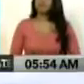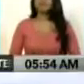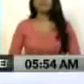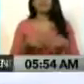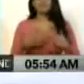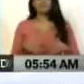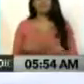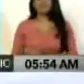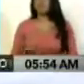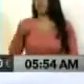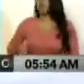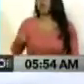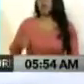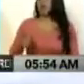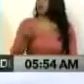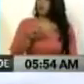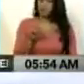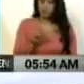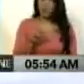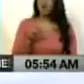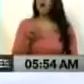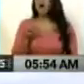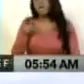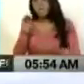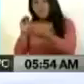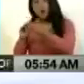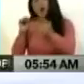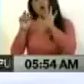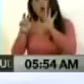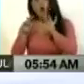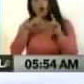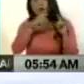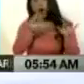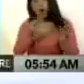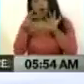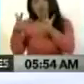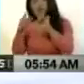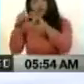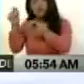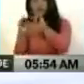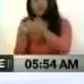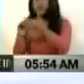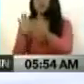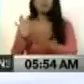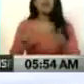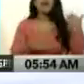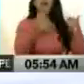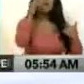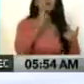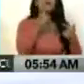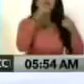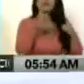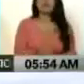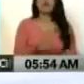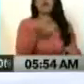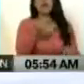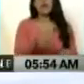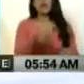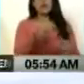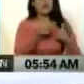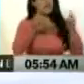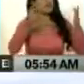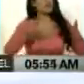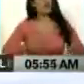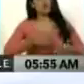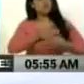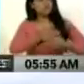No es un capricho, Merlin y amigos. La octava estrella tiene un significado, un decreto del libertador, el que nos dio la independencia, quien entregó su vida por las causas